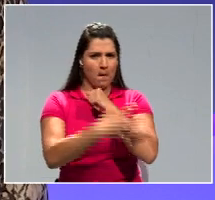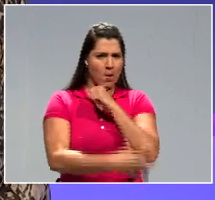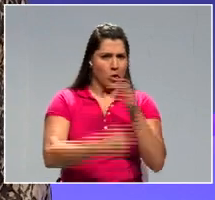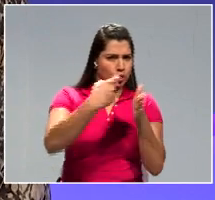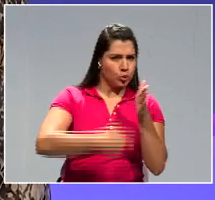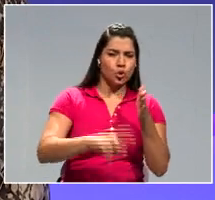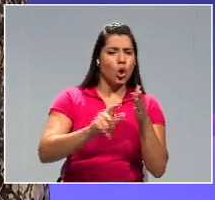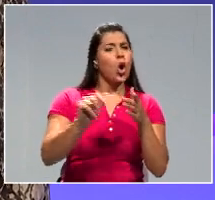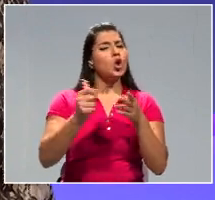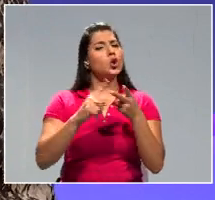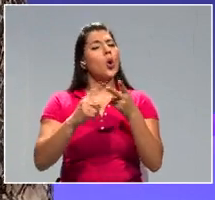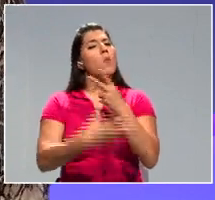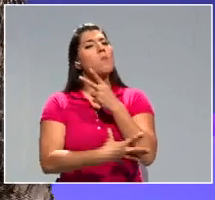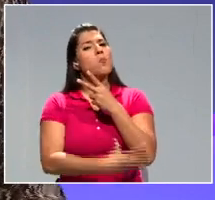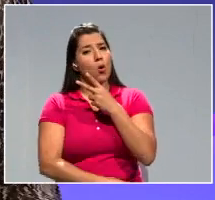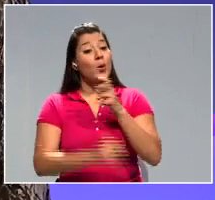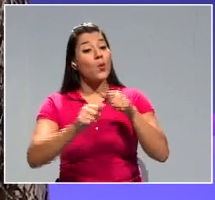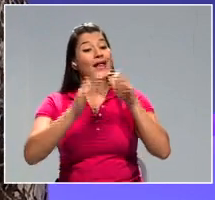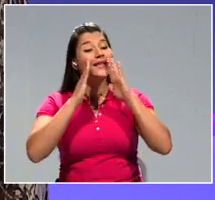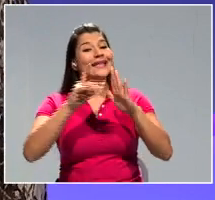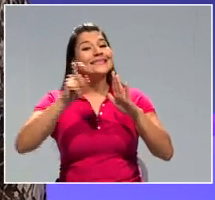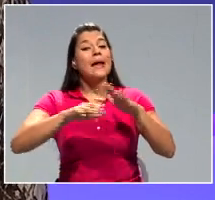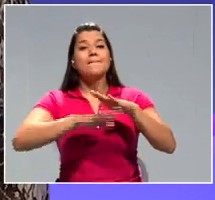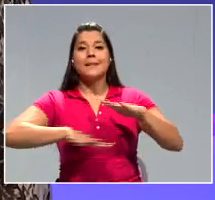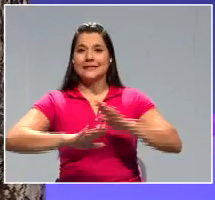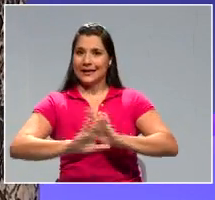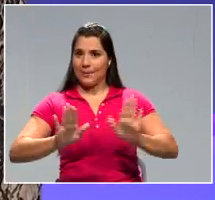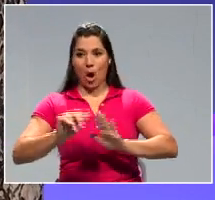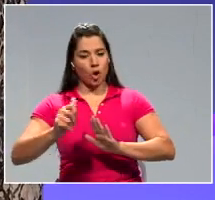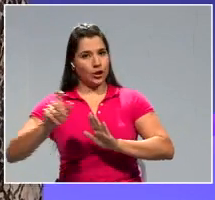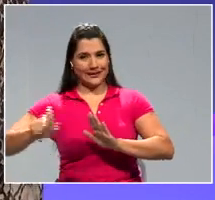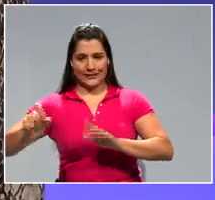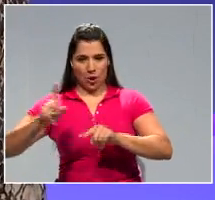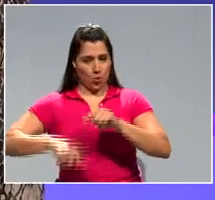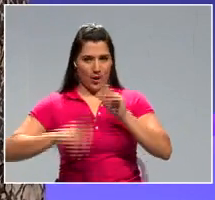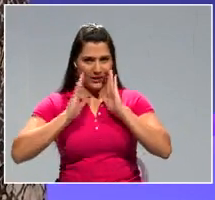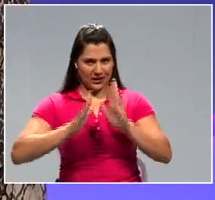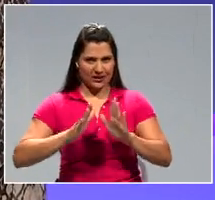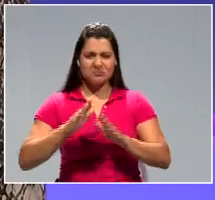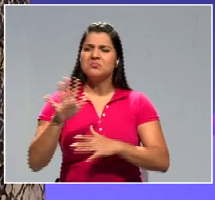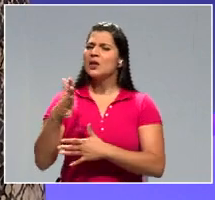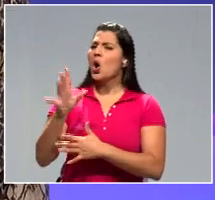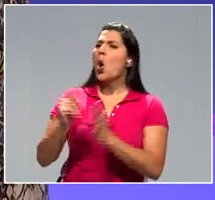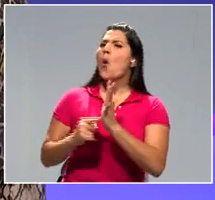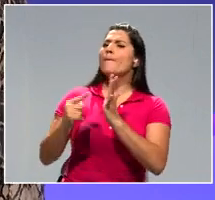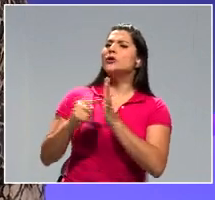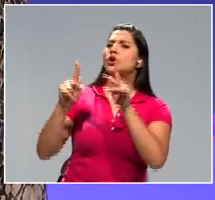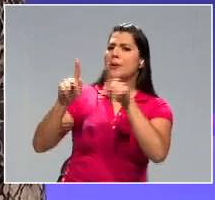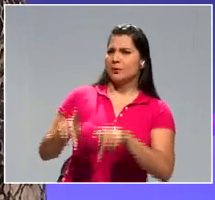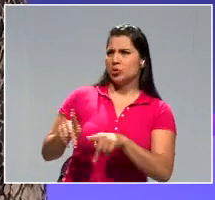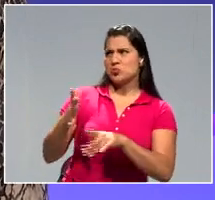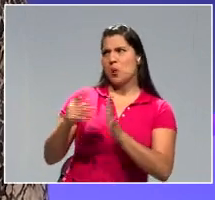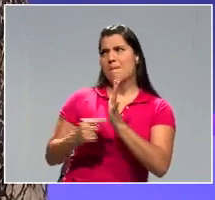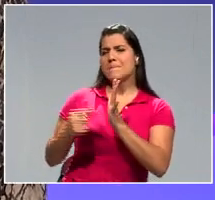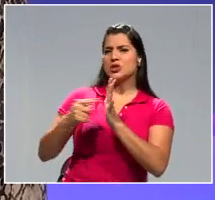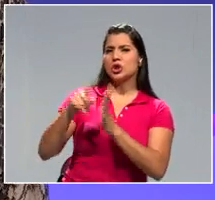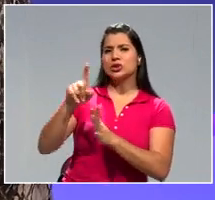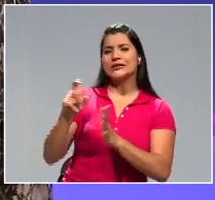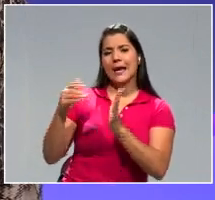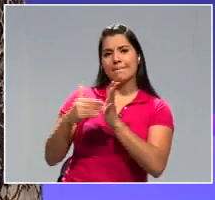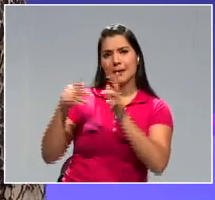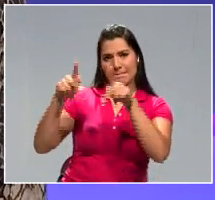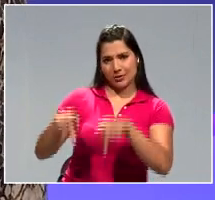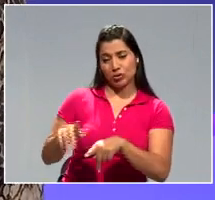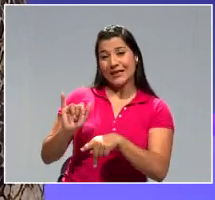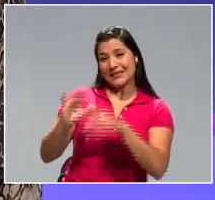digamos, tenemos en condiciones de pobreza total más de 1 millón de personas. 1.100.000 personas fue